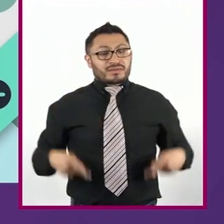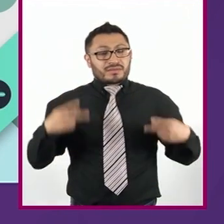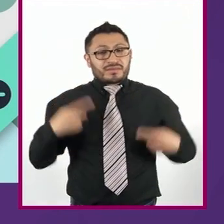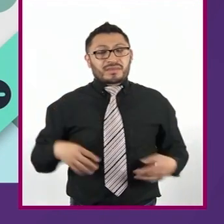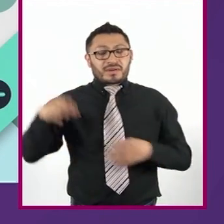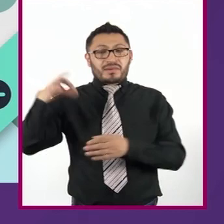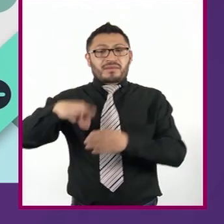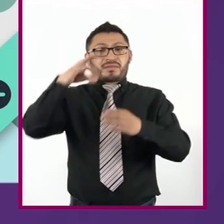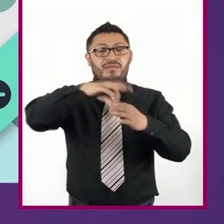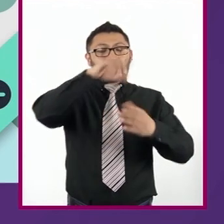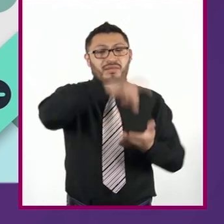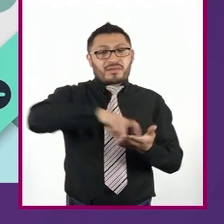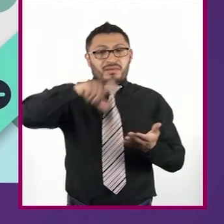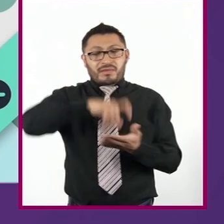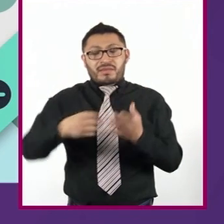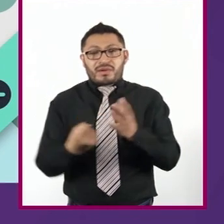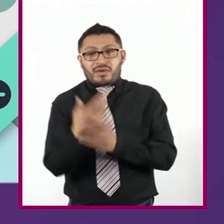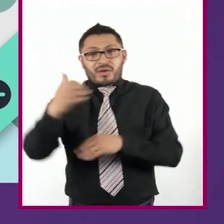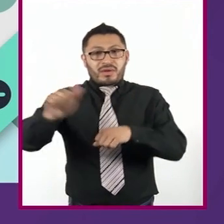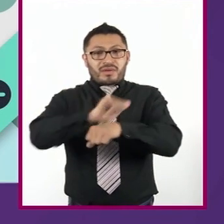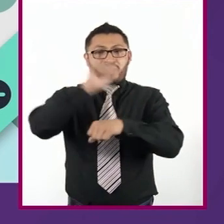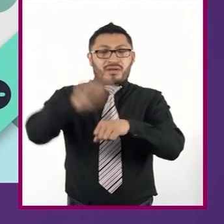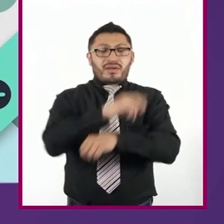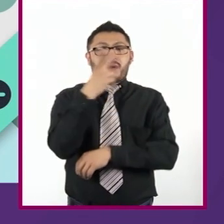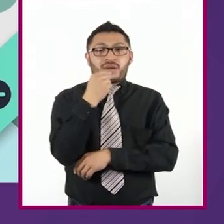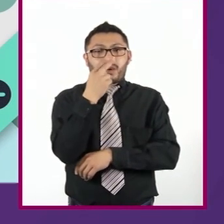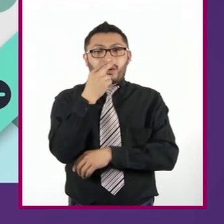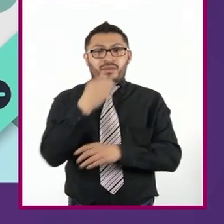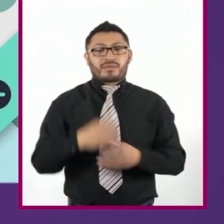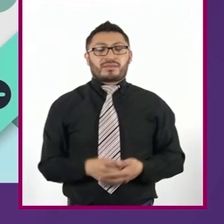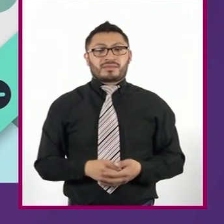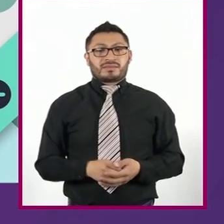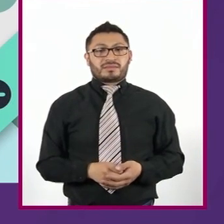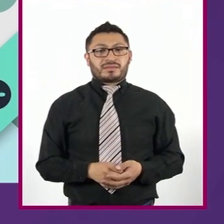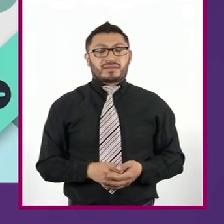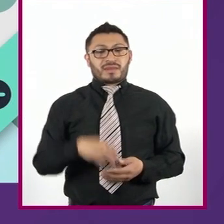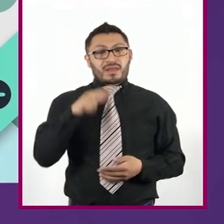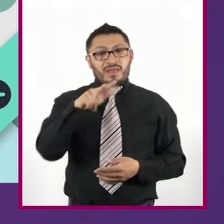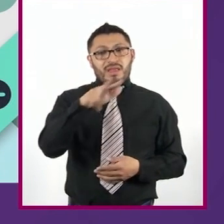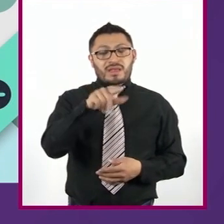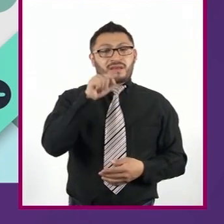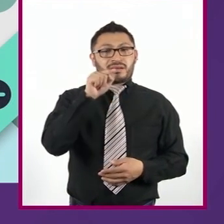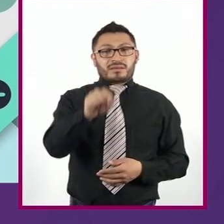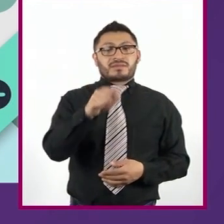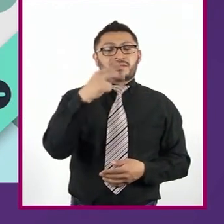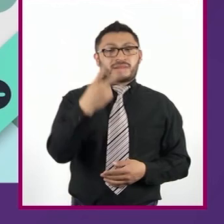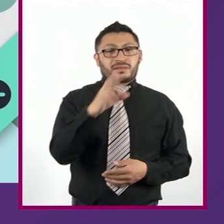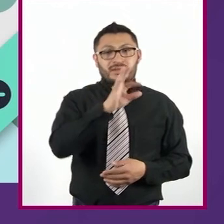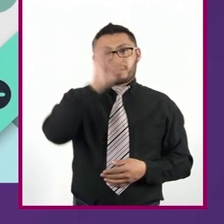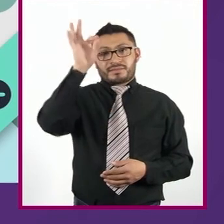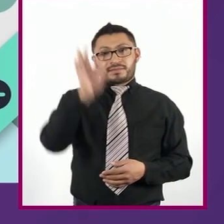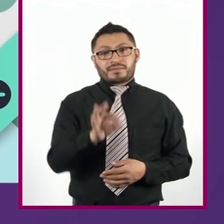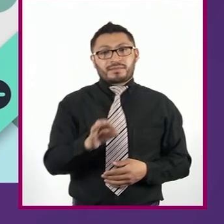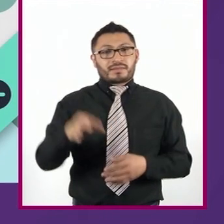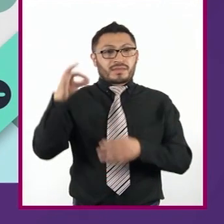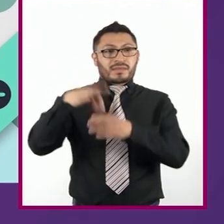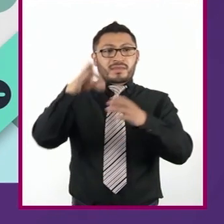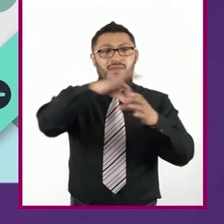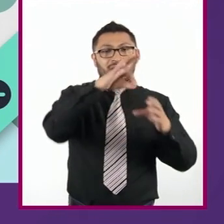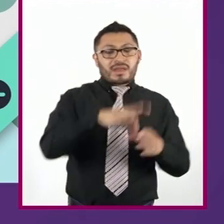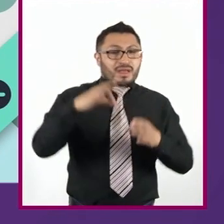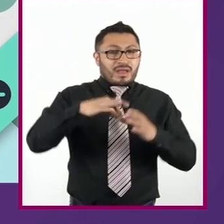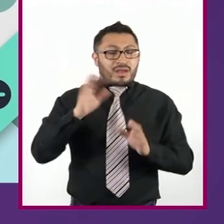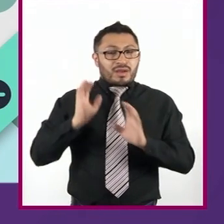la adquisición de nuevos autos patrullas y un 18.2% votó por